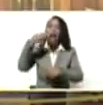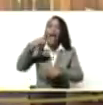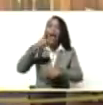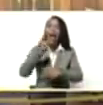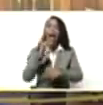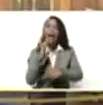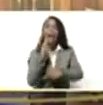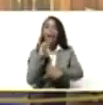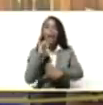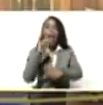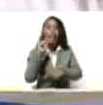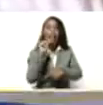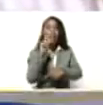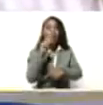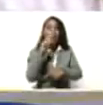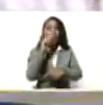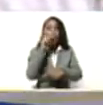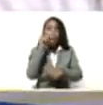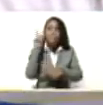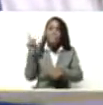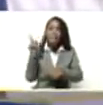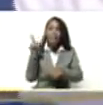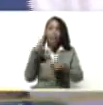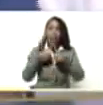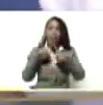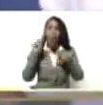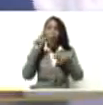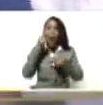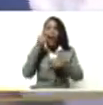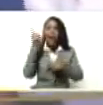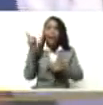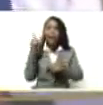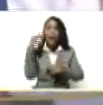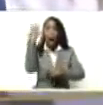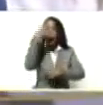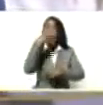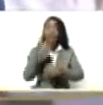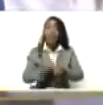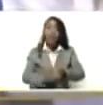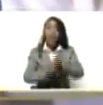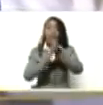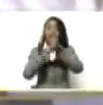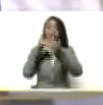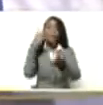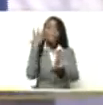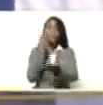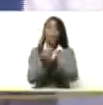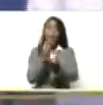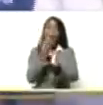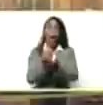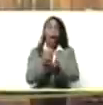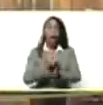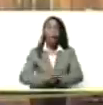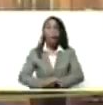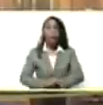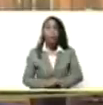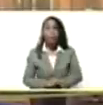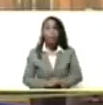presencia digital bolívar digital represión monetaria vamos miren sumando